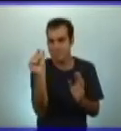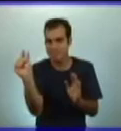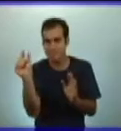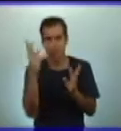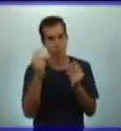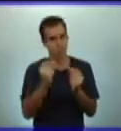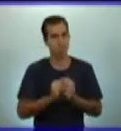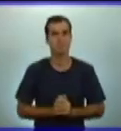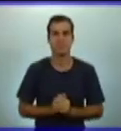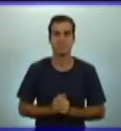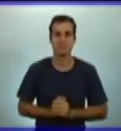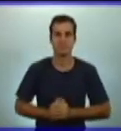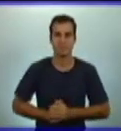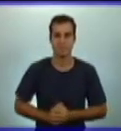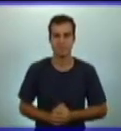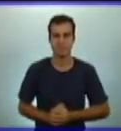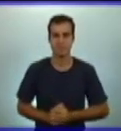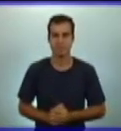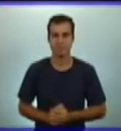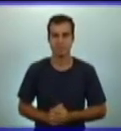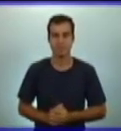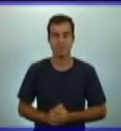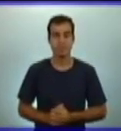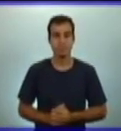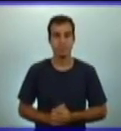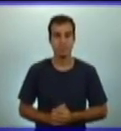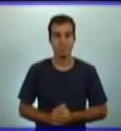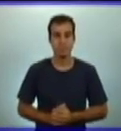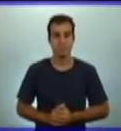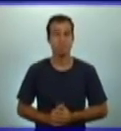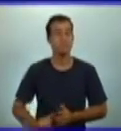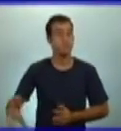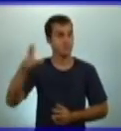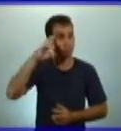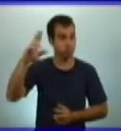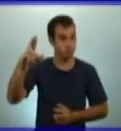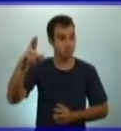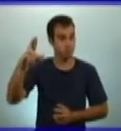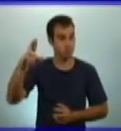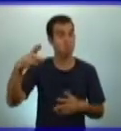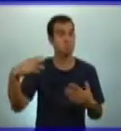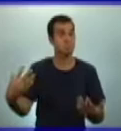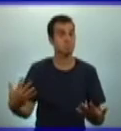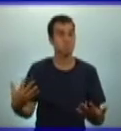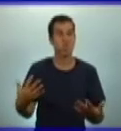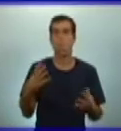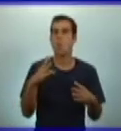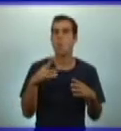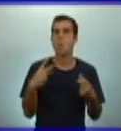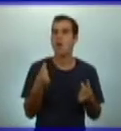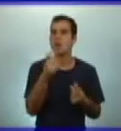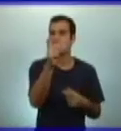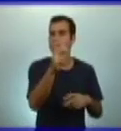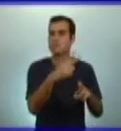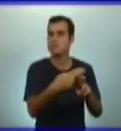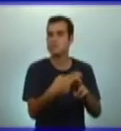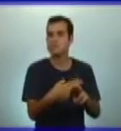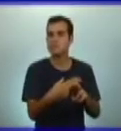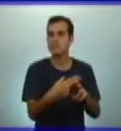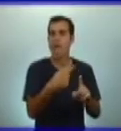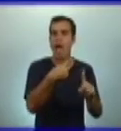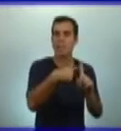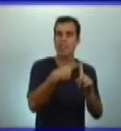de 5 y 6 lugares. Recordemos también, como les decía, cuáles son los términos de la adición y cuáles son